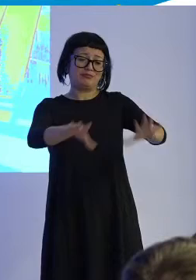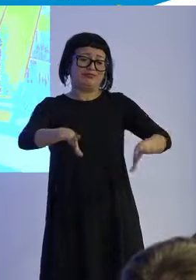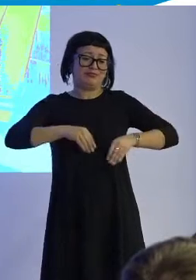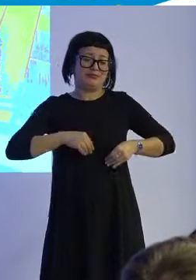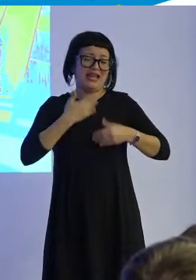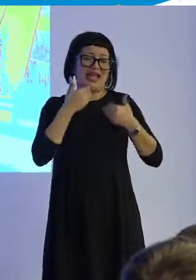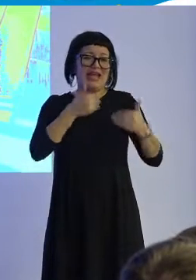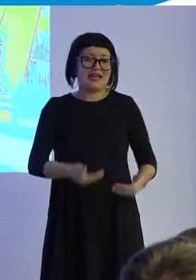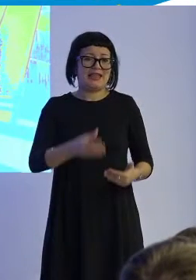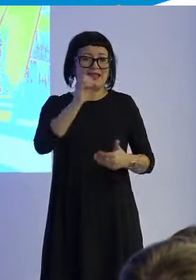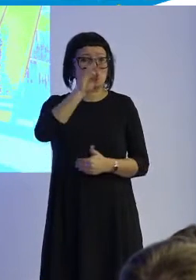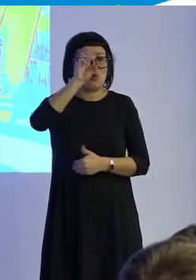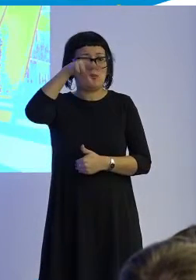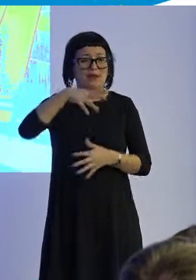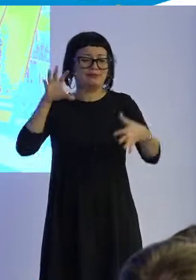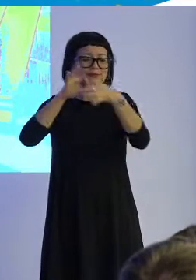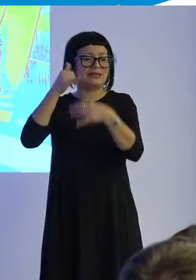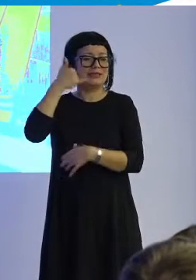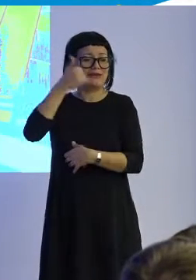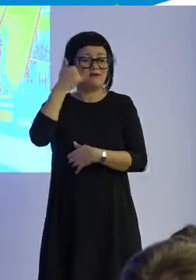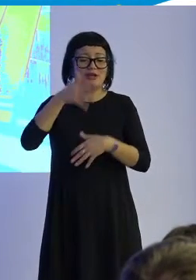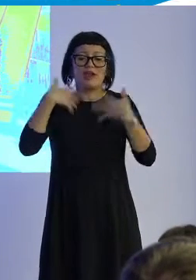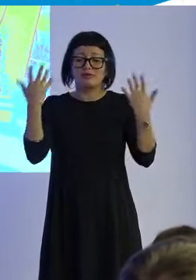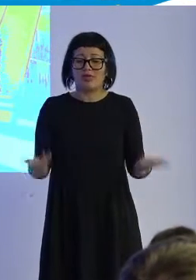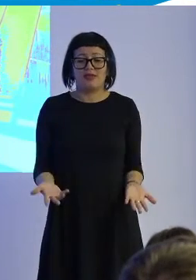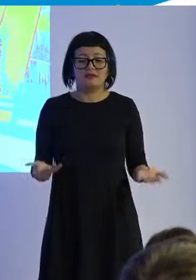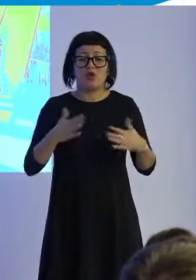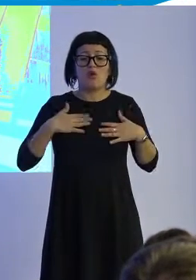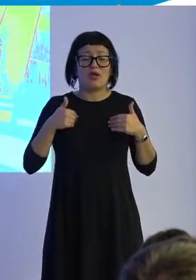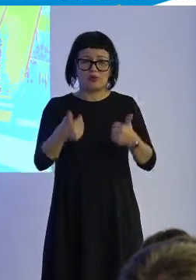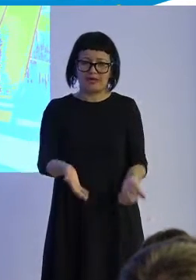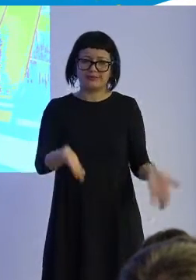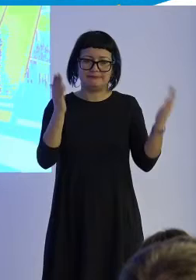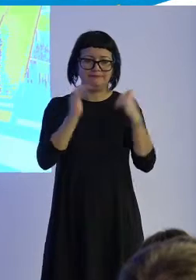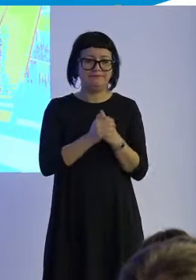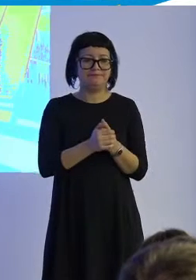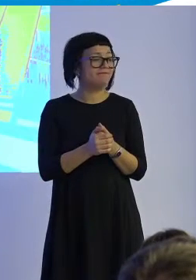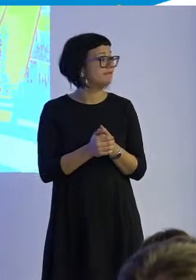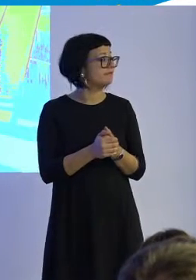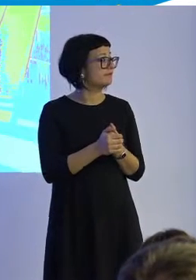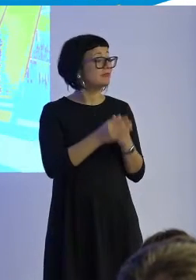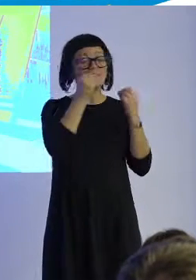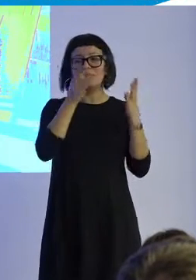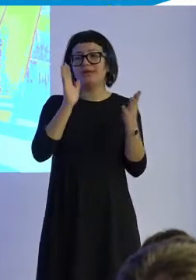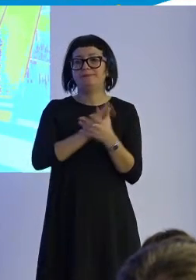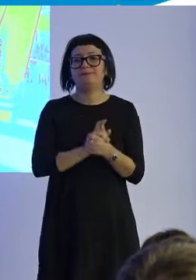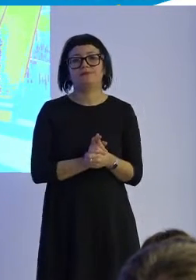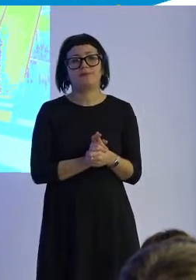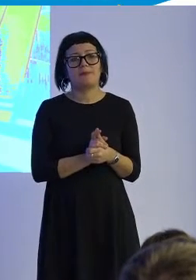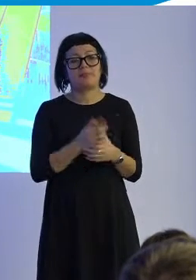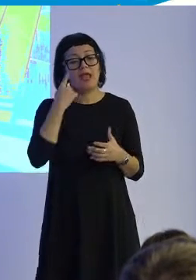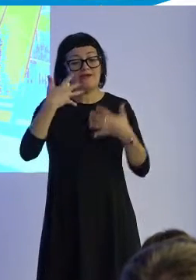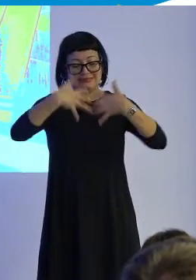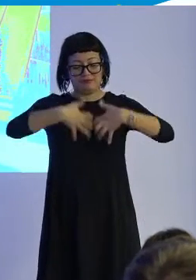por la incubadora Open Future de Telefónica. Así que, José Luis, cuando quieras. Buenas. Bueno, a ver